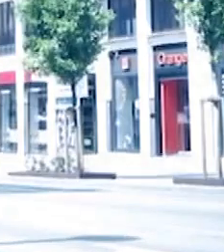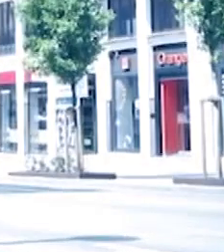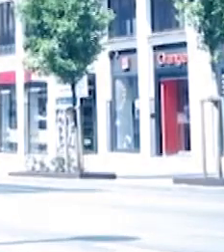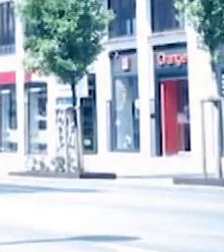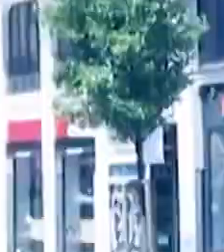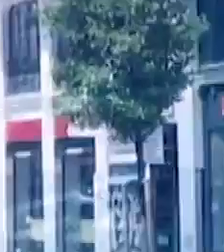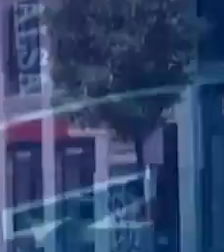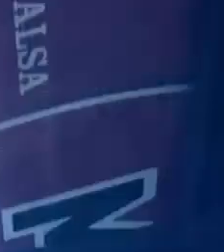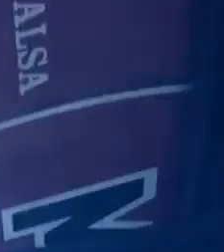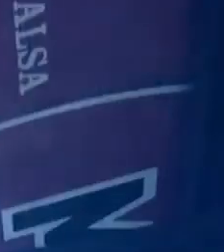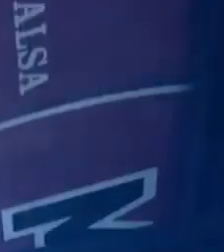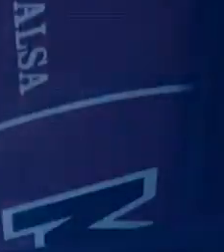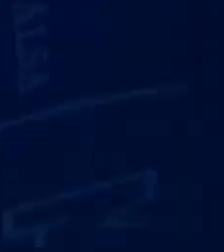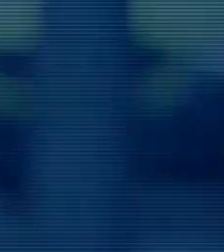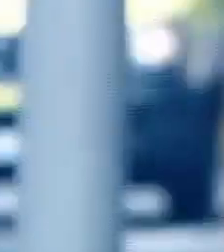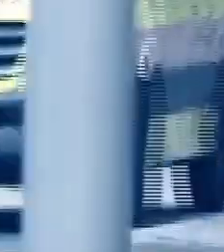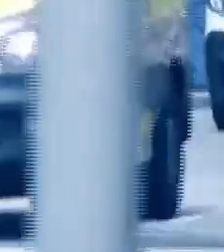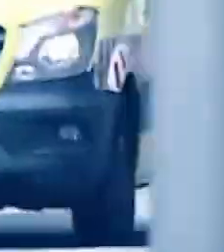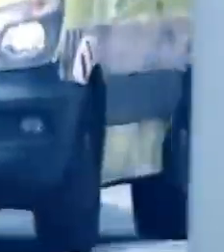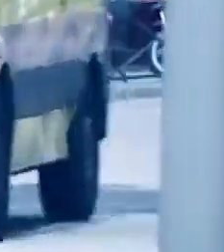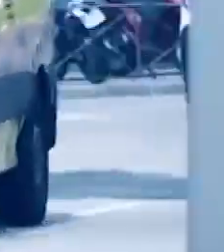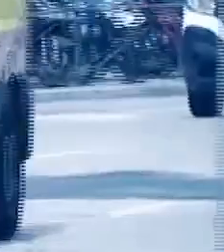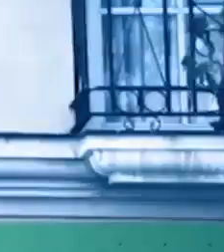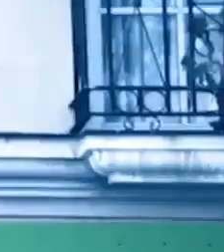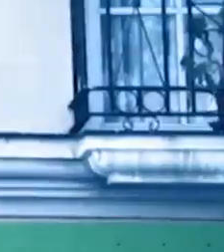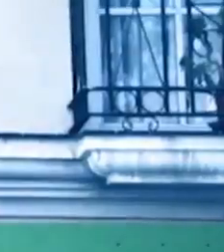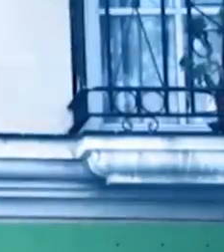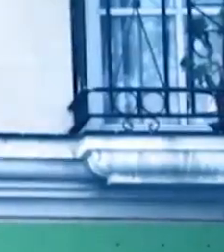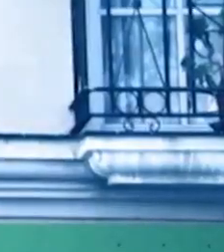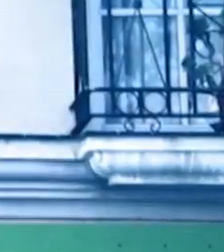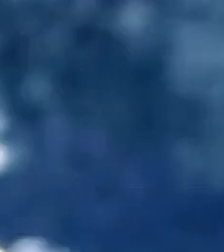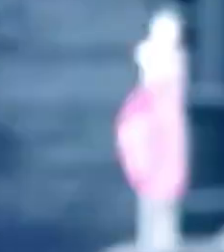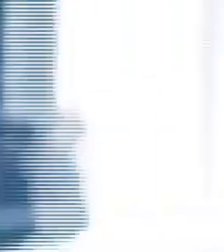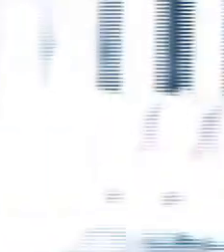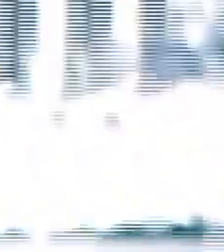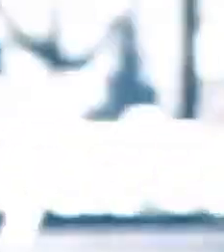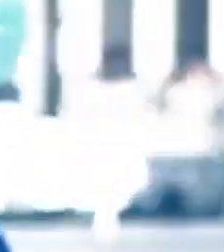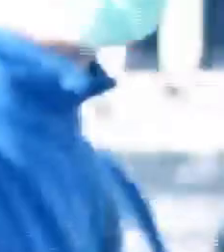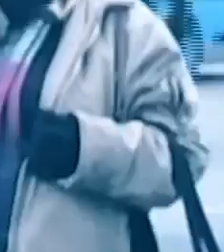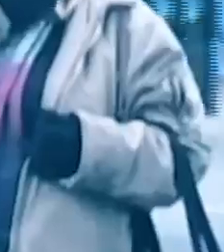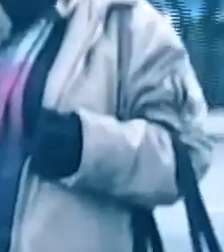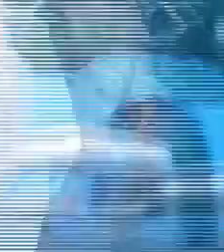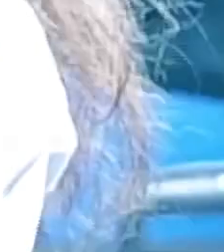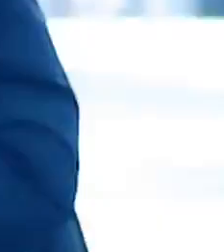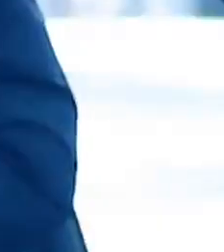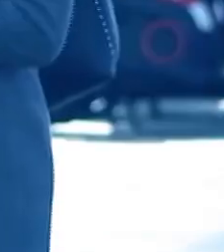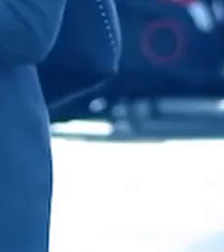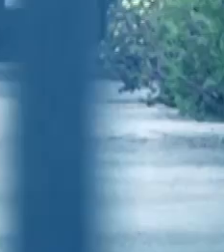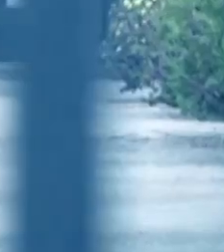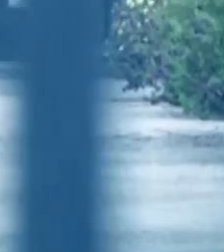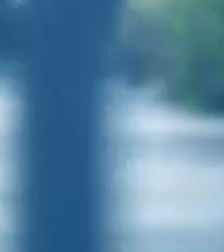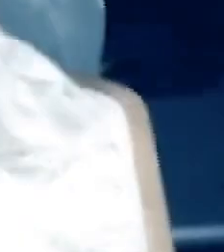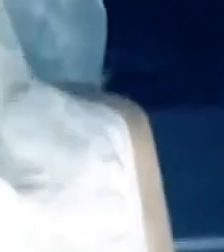España. El país empieza a dejar atrás la crisis sanitaria, pero aún resulta difícil concebir el alcance de las secuelas sociales